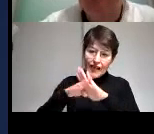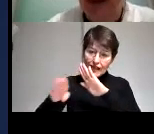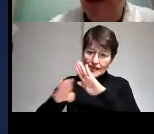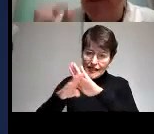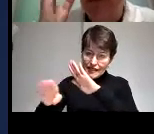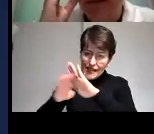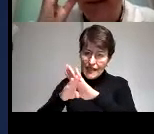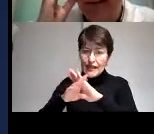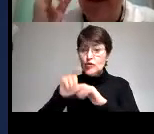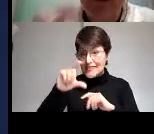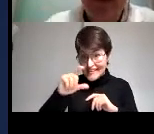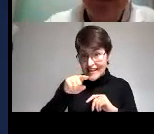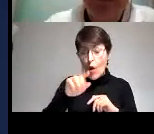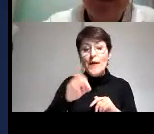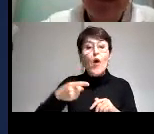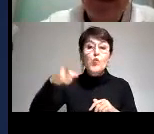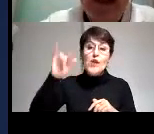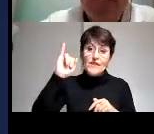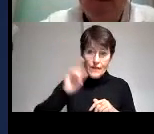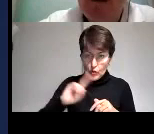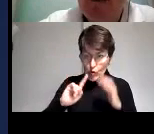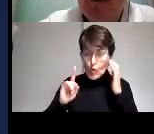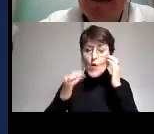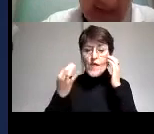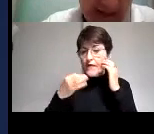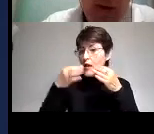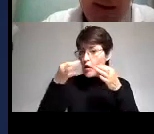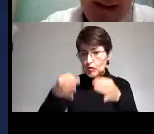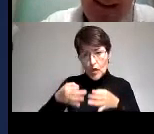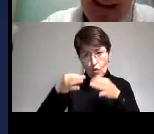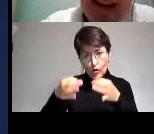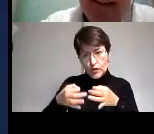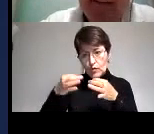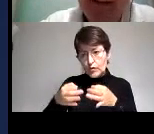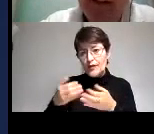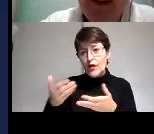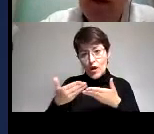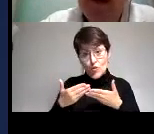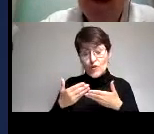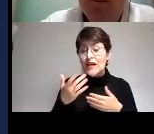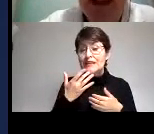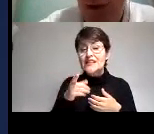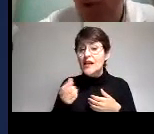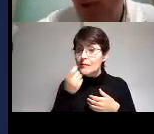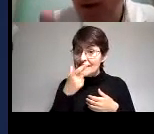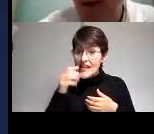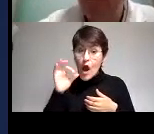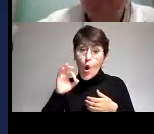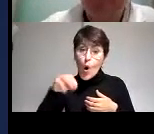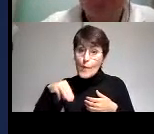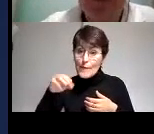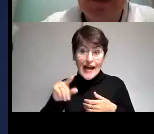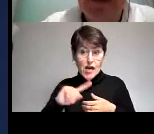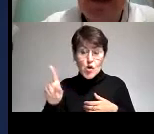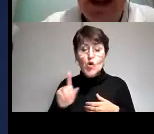día es complicado. Es decir, obtener el EPA o el DHA a través del pescado es complicado porque